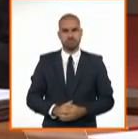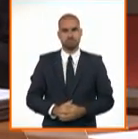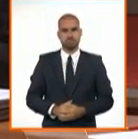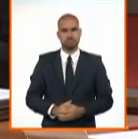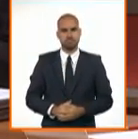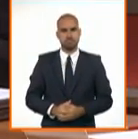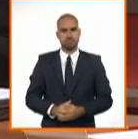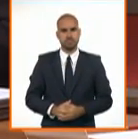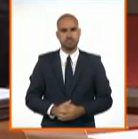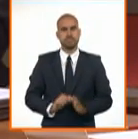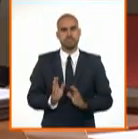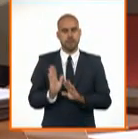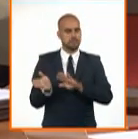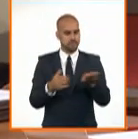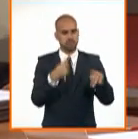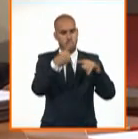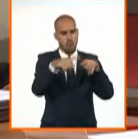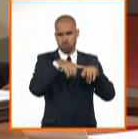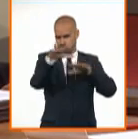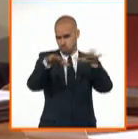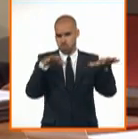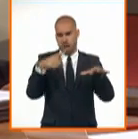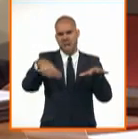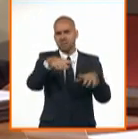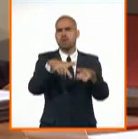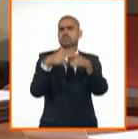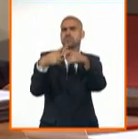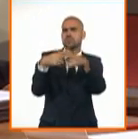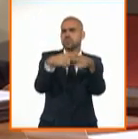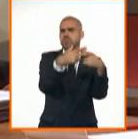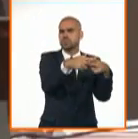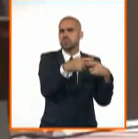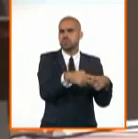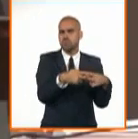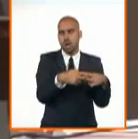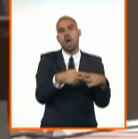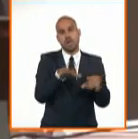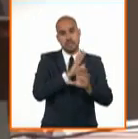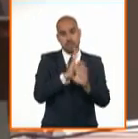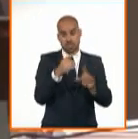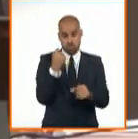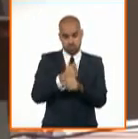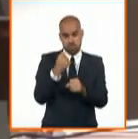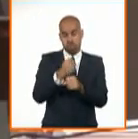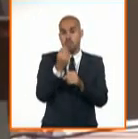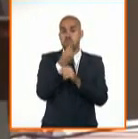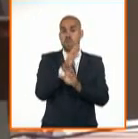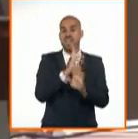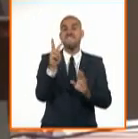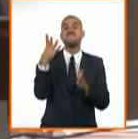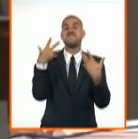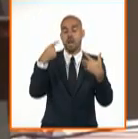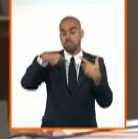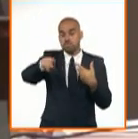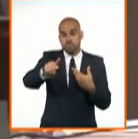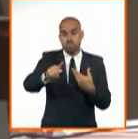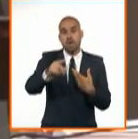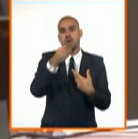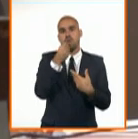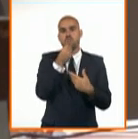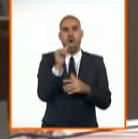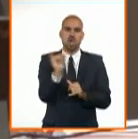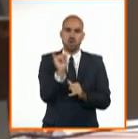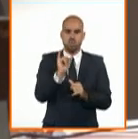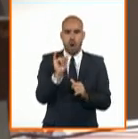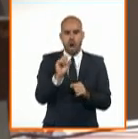que decir que se han programado para recuperar potencia y asegurar el verano en función también de lograr